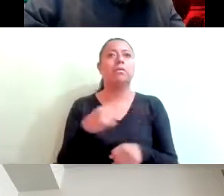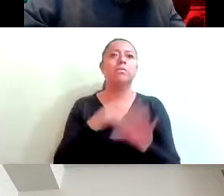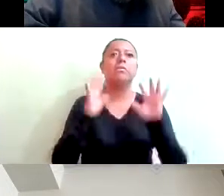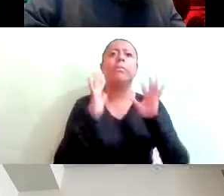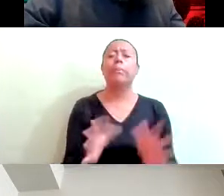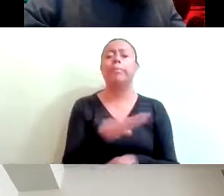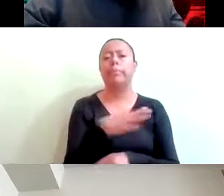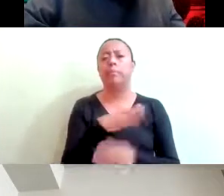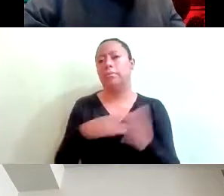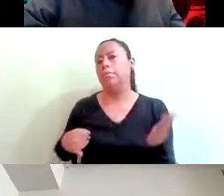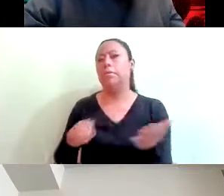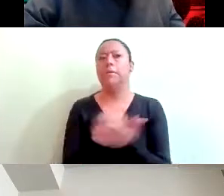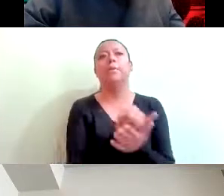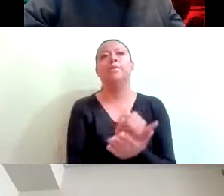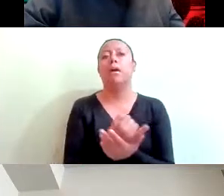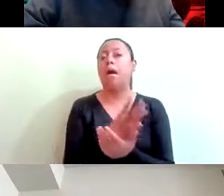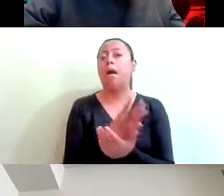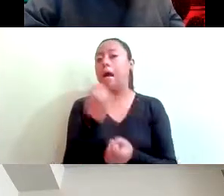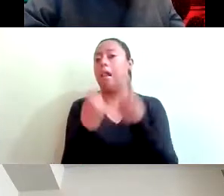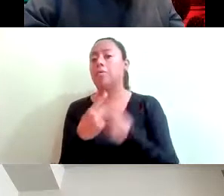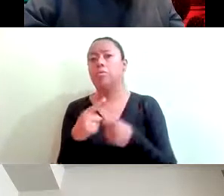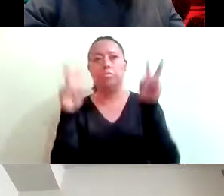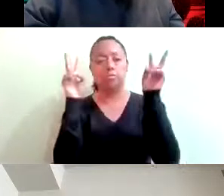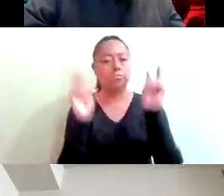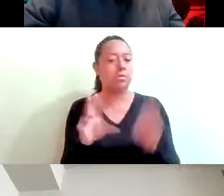tomar la decisión final. Hay temas de otros